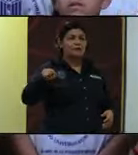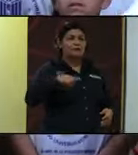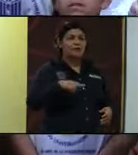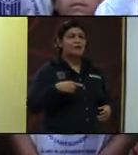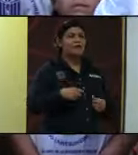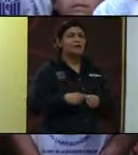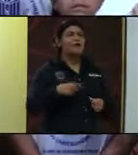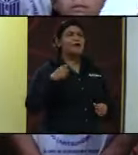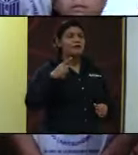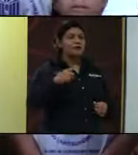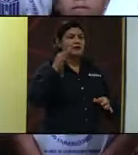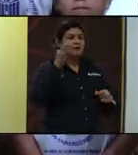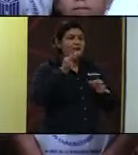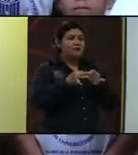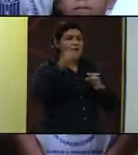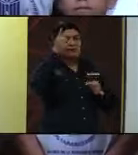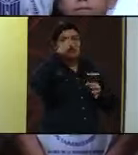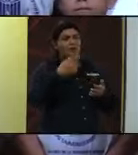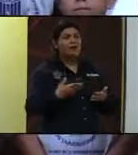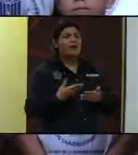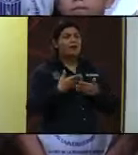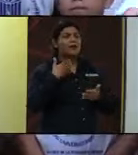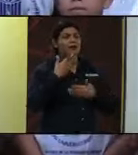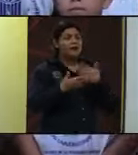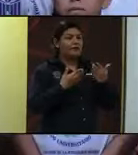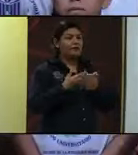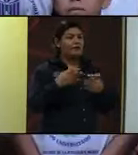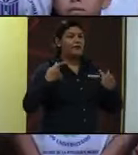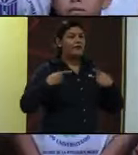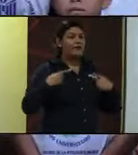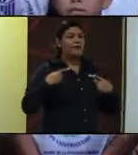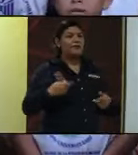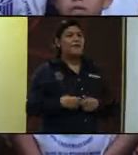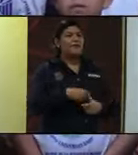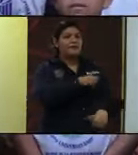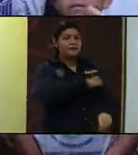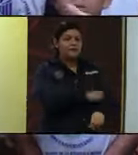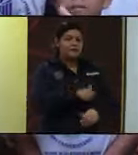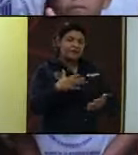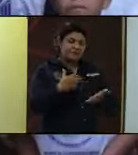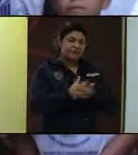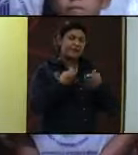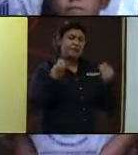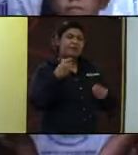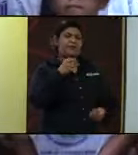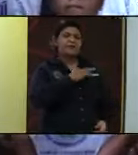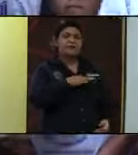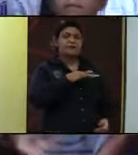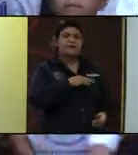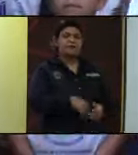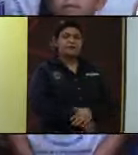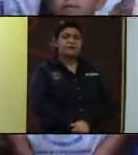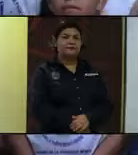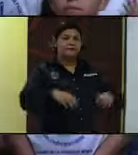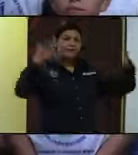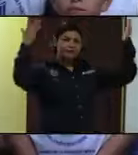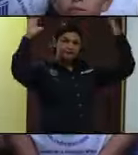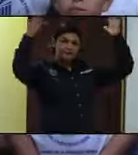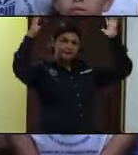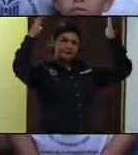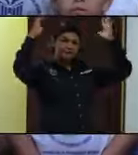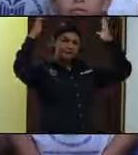ellos, pues están listos para servir al pueblo de Altamira. Muchas felicidades, gracias. Que sigan los éxitos. Muchas gracias. Gracias. Muchas